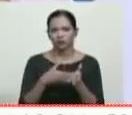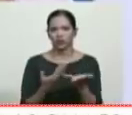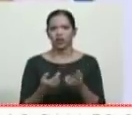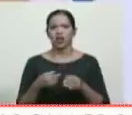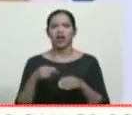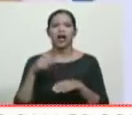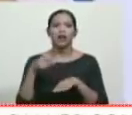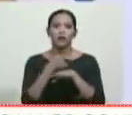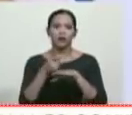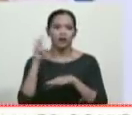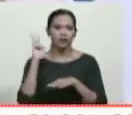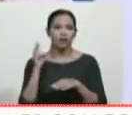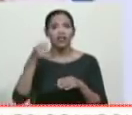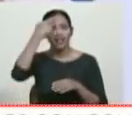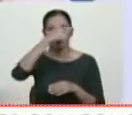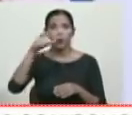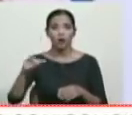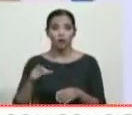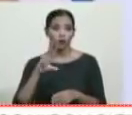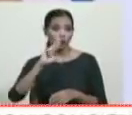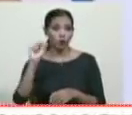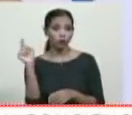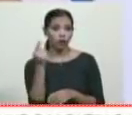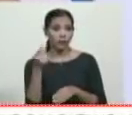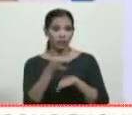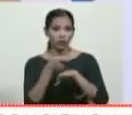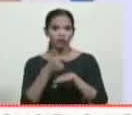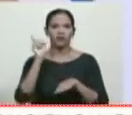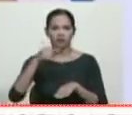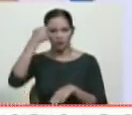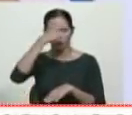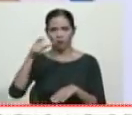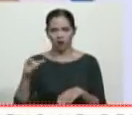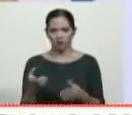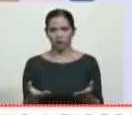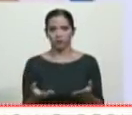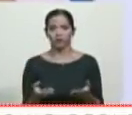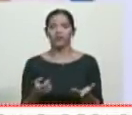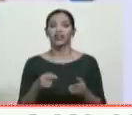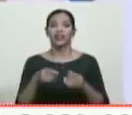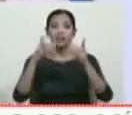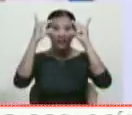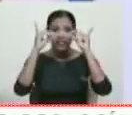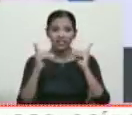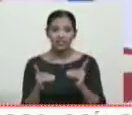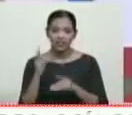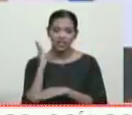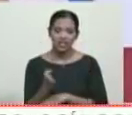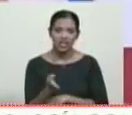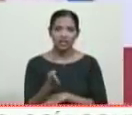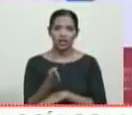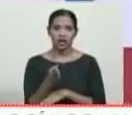pueblo de Venezuela, porque no es solamente al gobierno. El problema de las sanciones unilaterales, Boris, es que son,